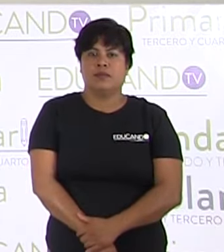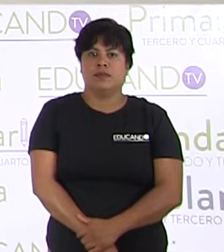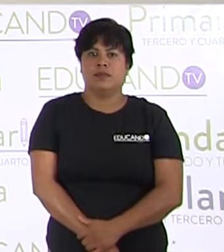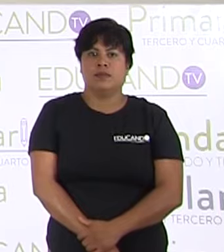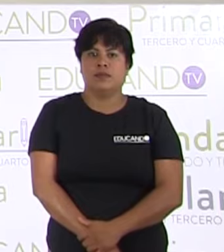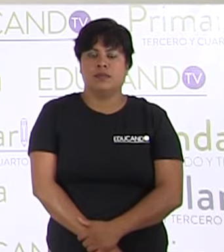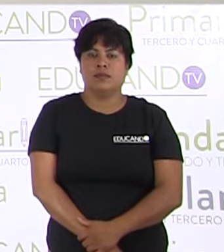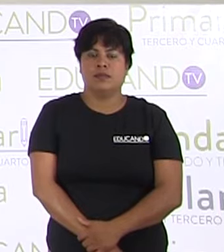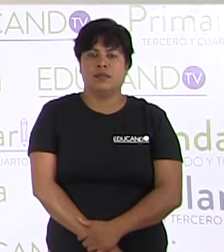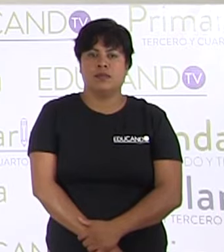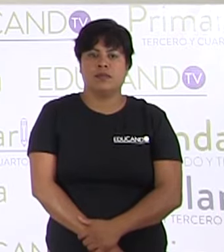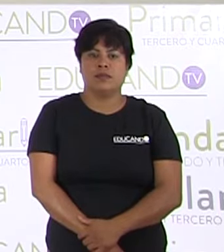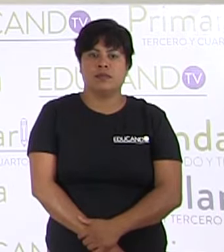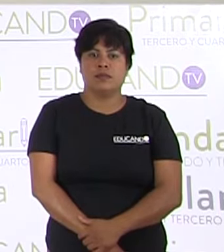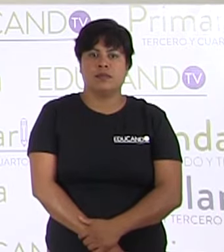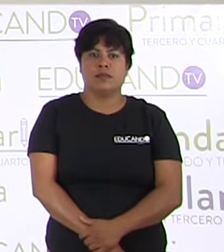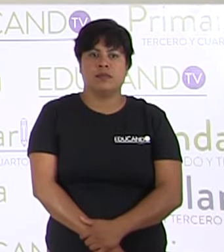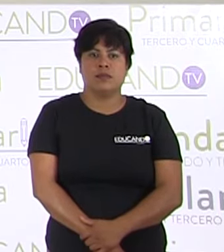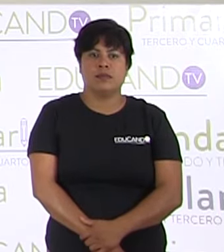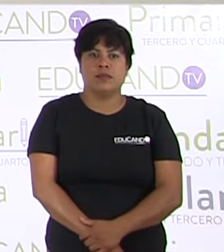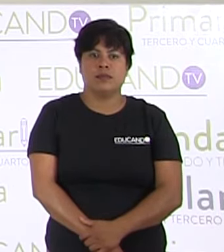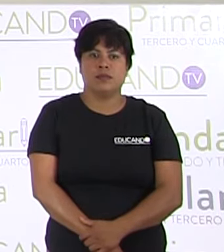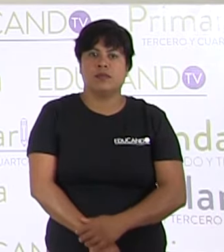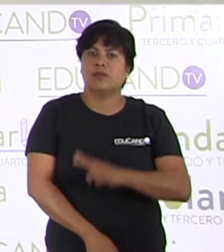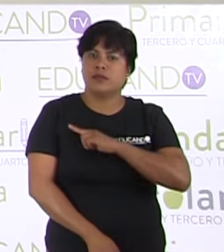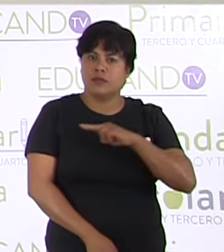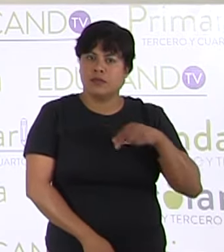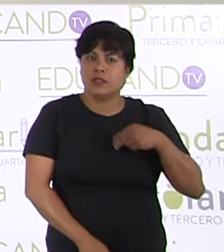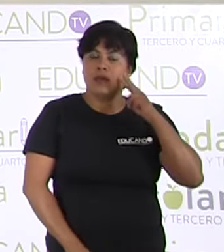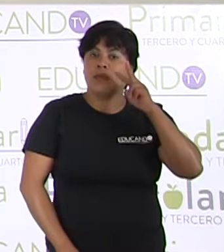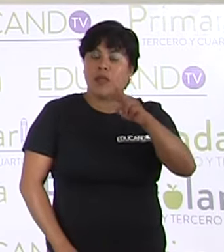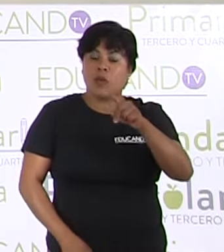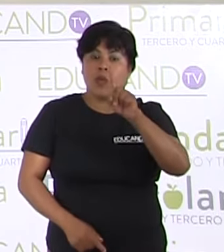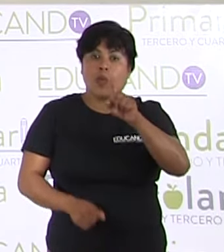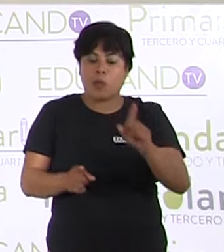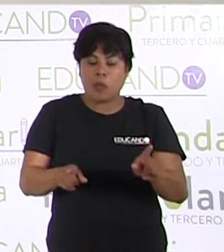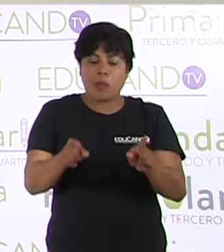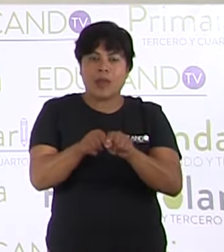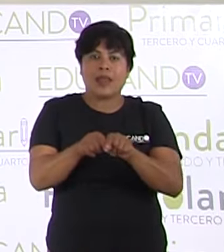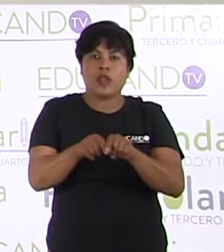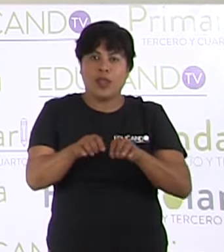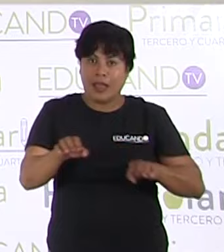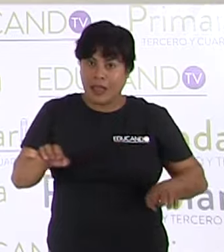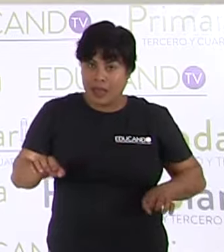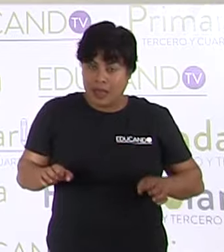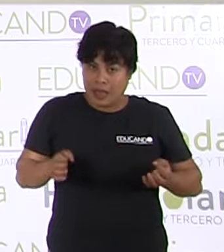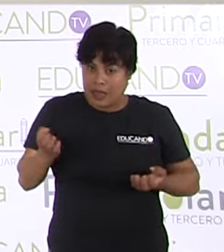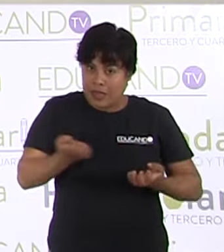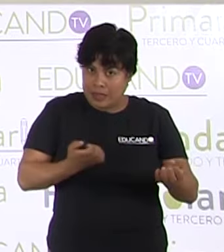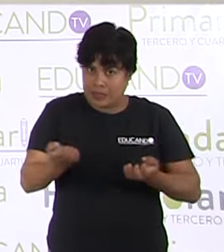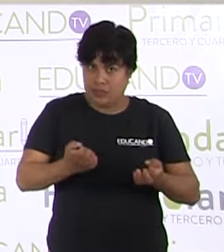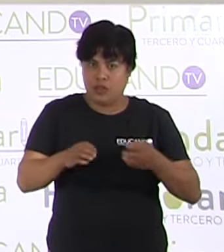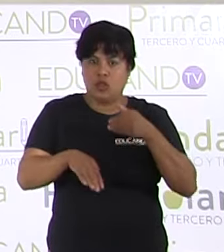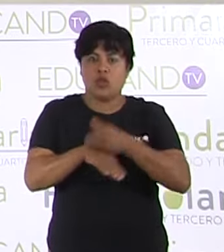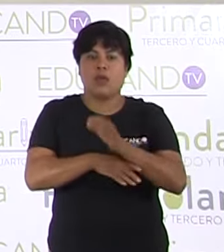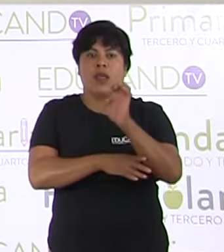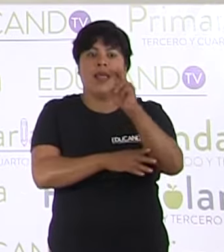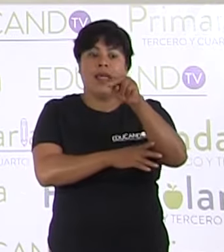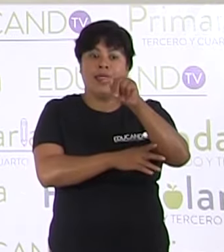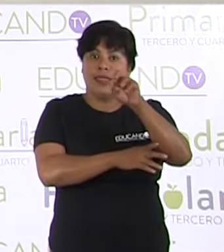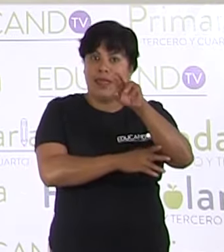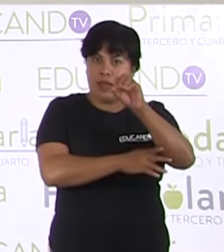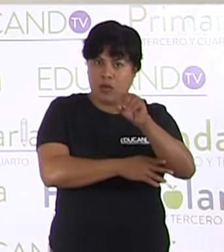a trabajar con una un pequeño ejercicio con números enteros